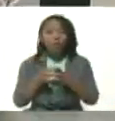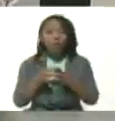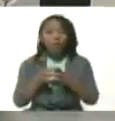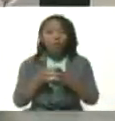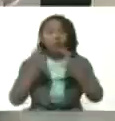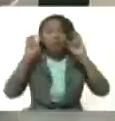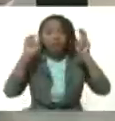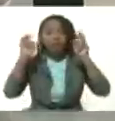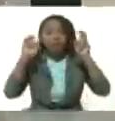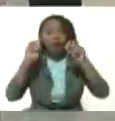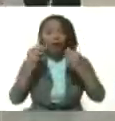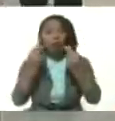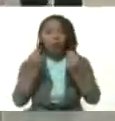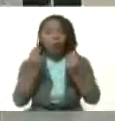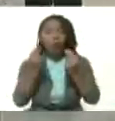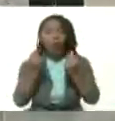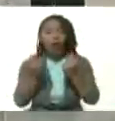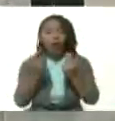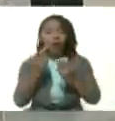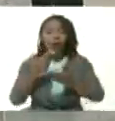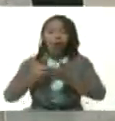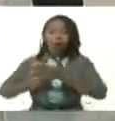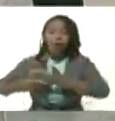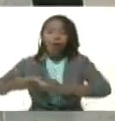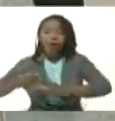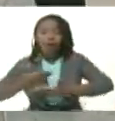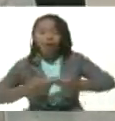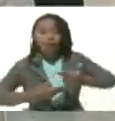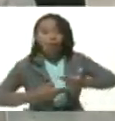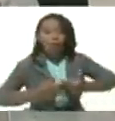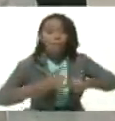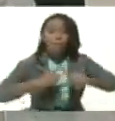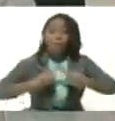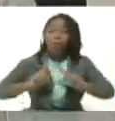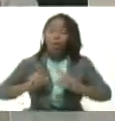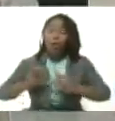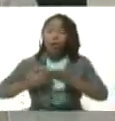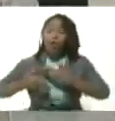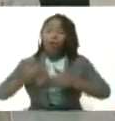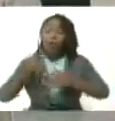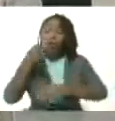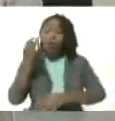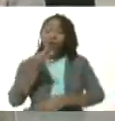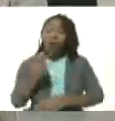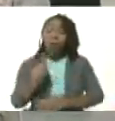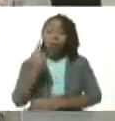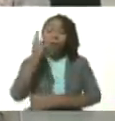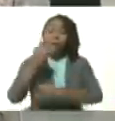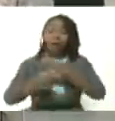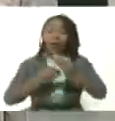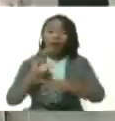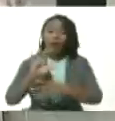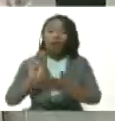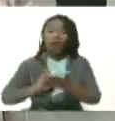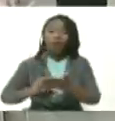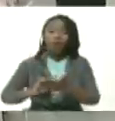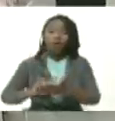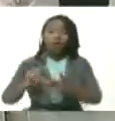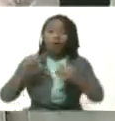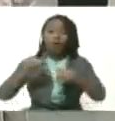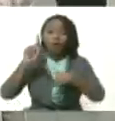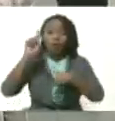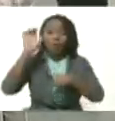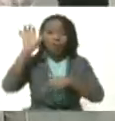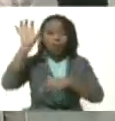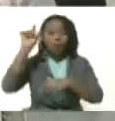de la economía de intercambio, ¿eh? Pero la economía real es lo primero que hay que recuperar en un país para, con